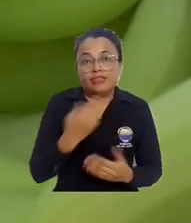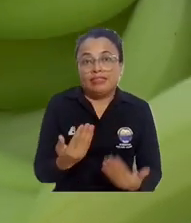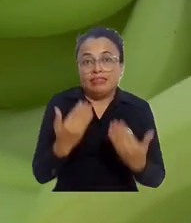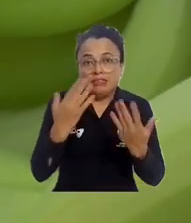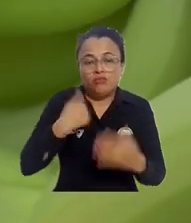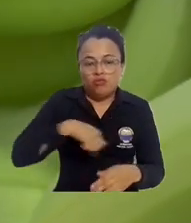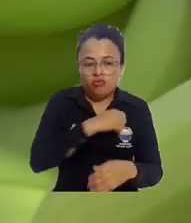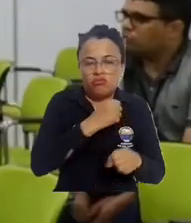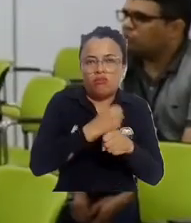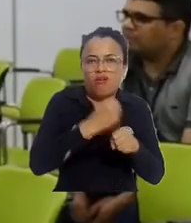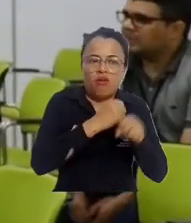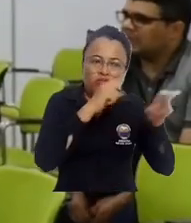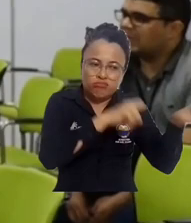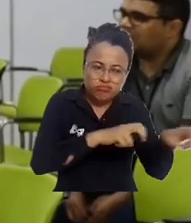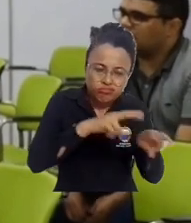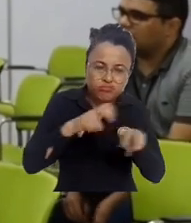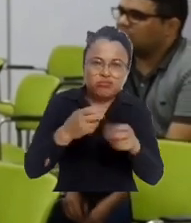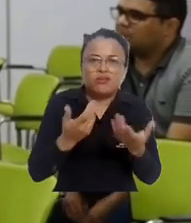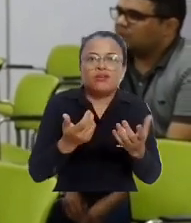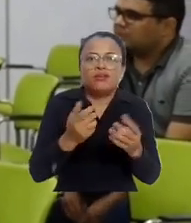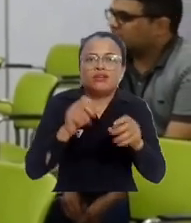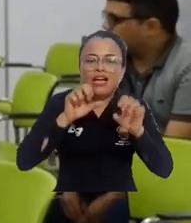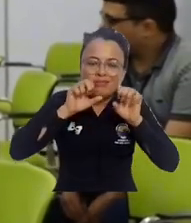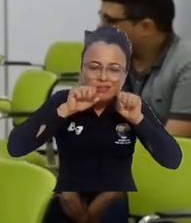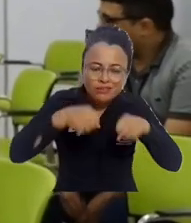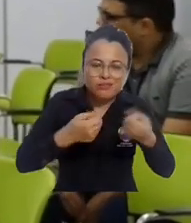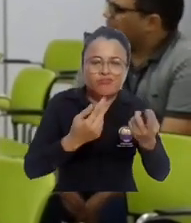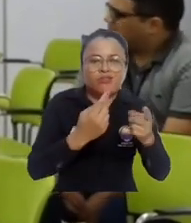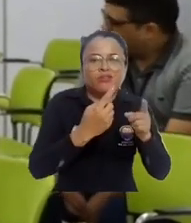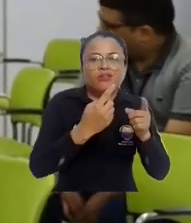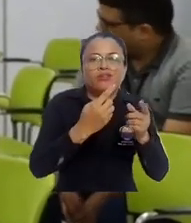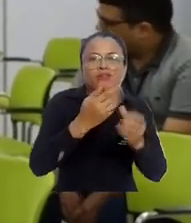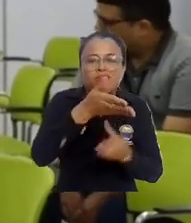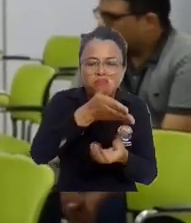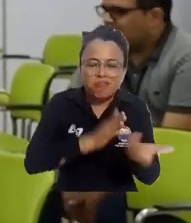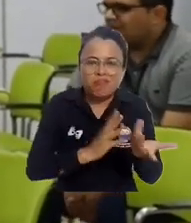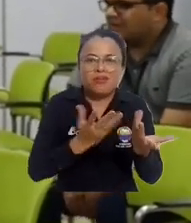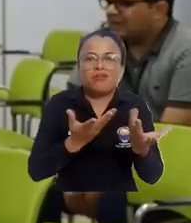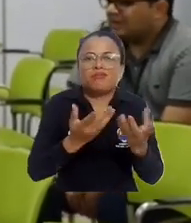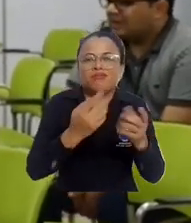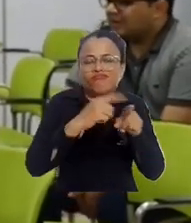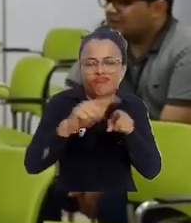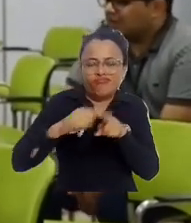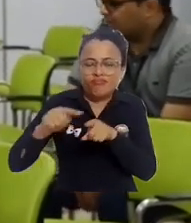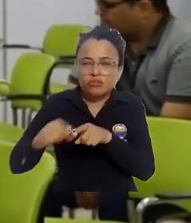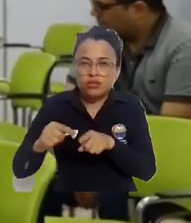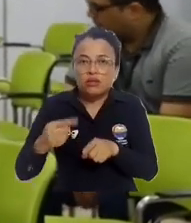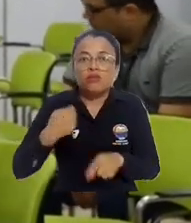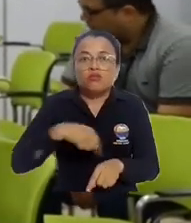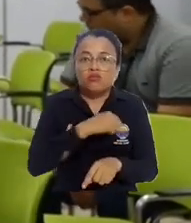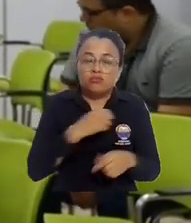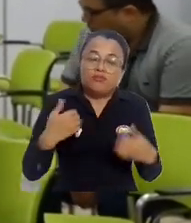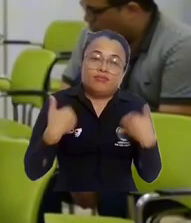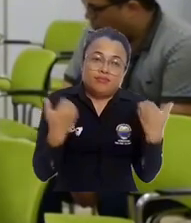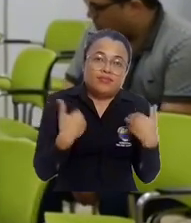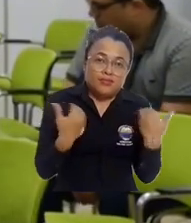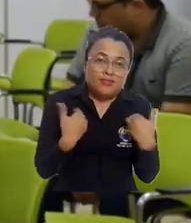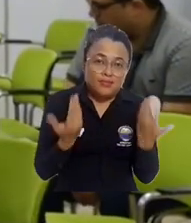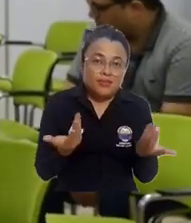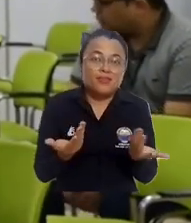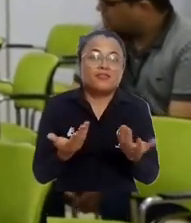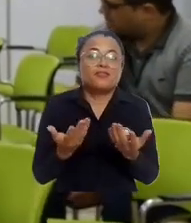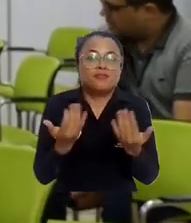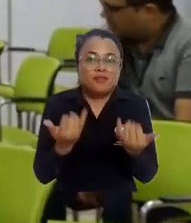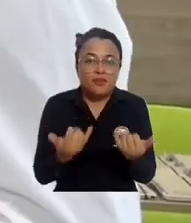nosotros somos agricultores maíz melón pastilla más plátano Entonces por esa razón Estamos contentos